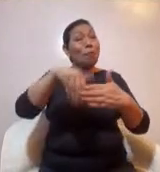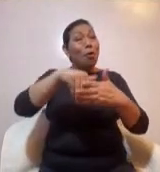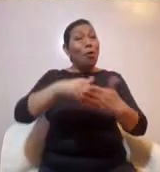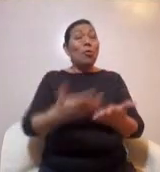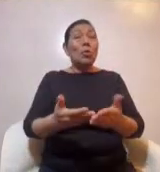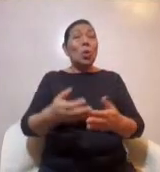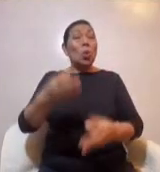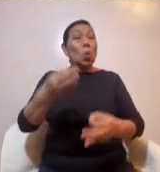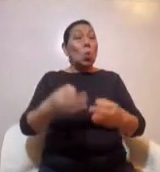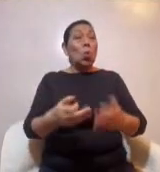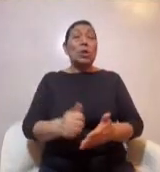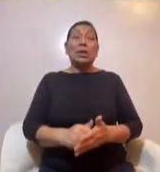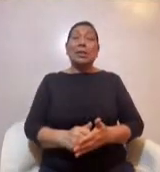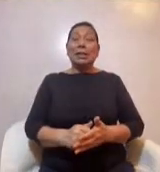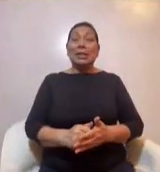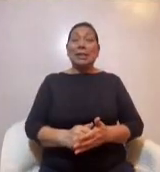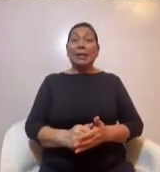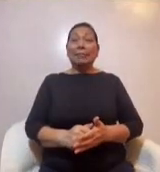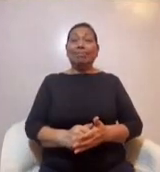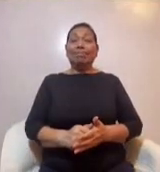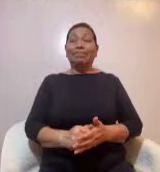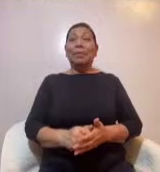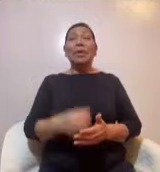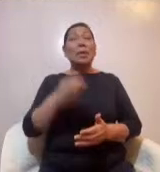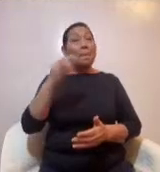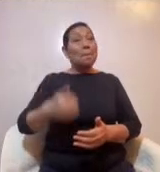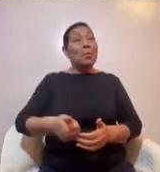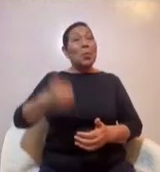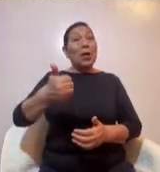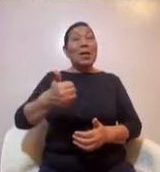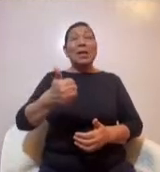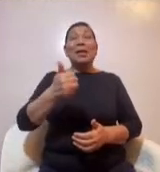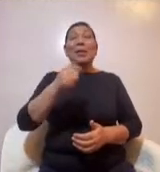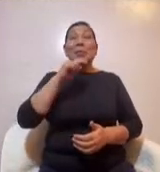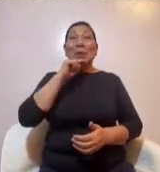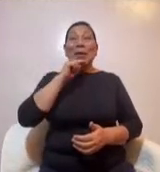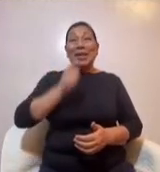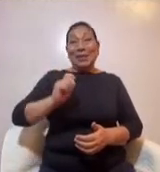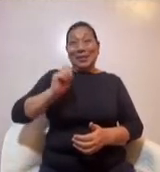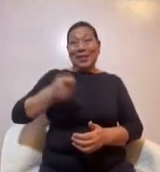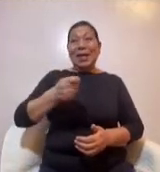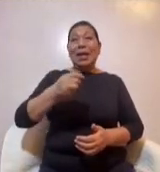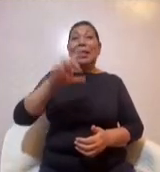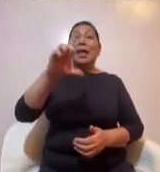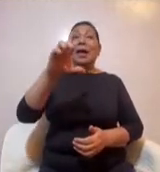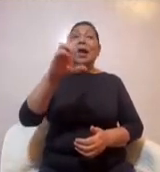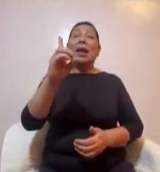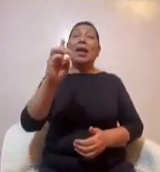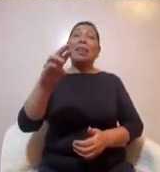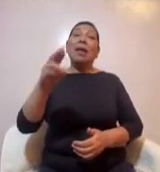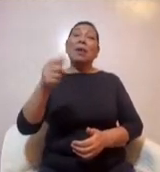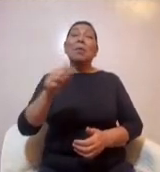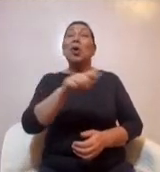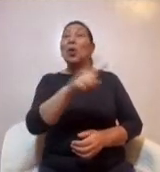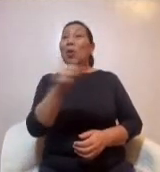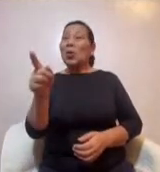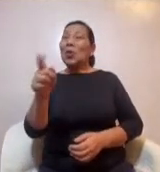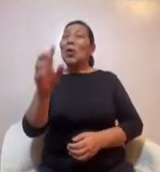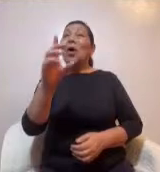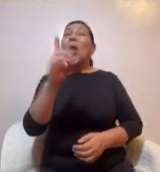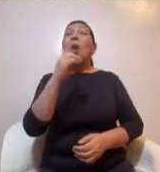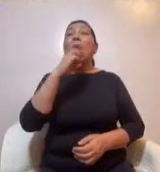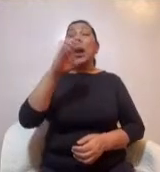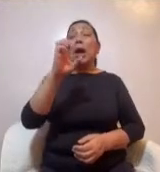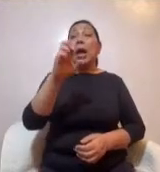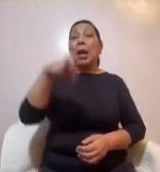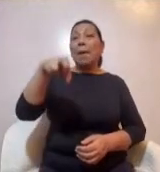el voto y en la justificación del voto de la magistrada Ledesma y también en el del magistrado Eloy